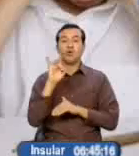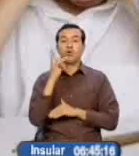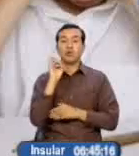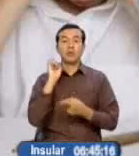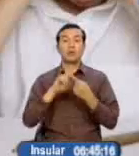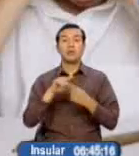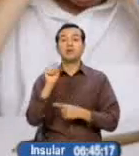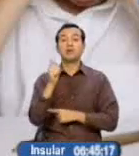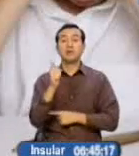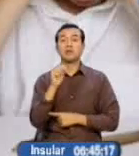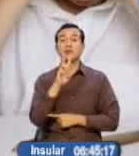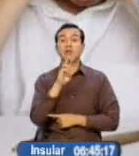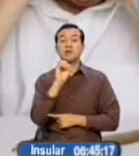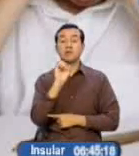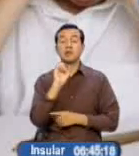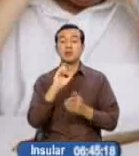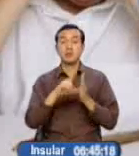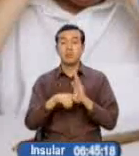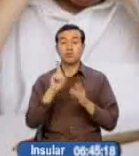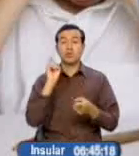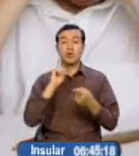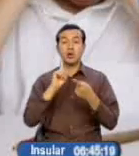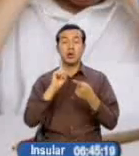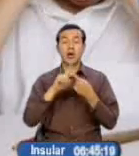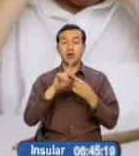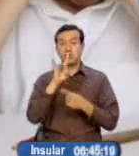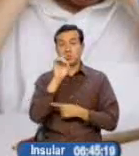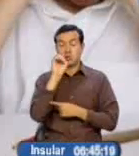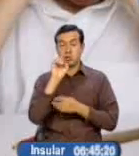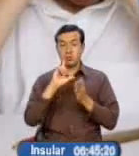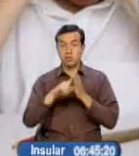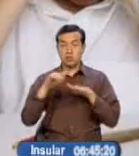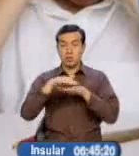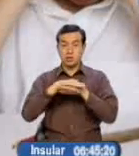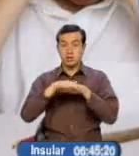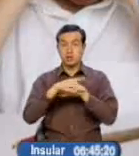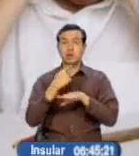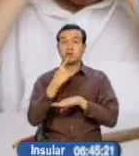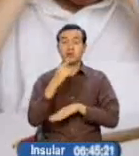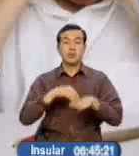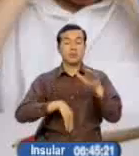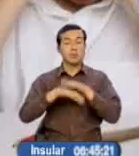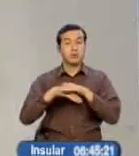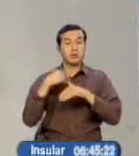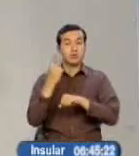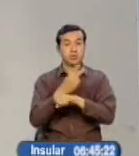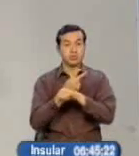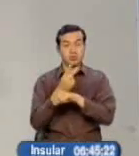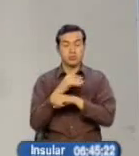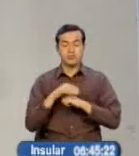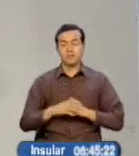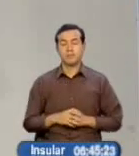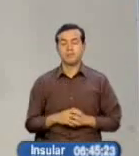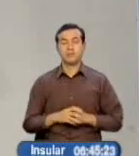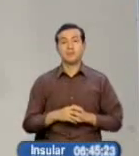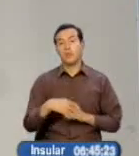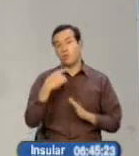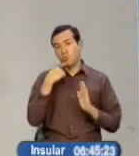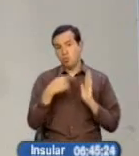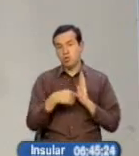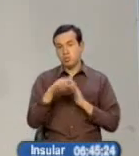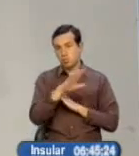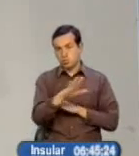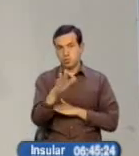a décimo, de 60 a 80 minutos; y para el bachillerato establece máximo 2 horas. Si es que algún plantel